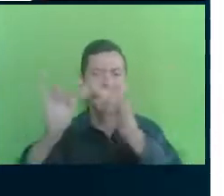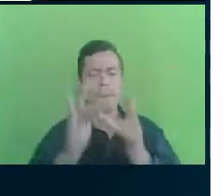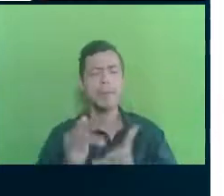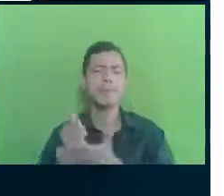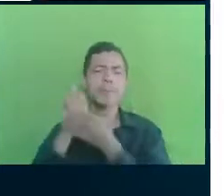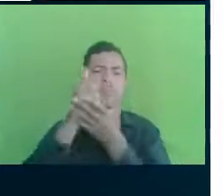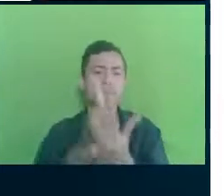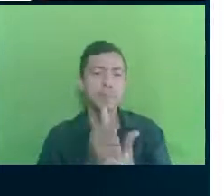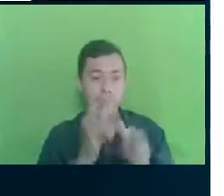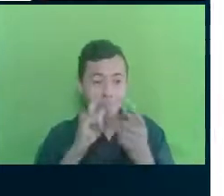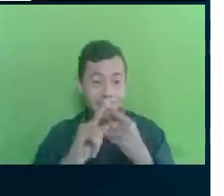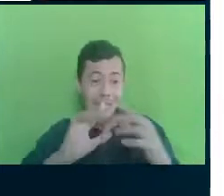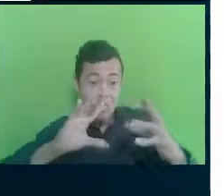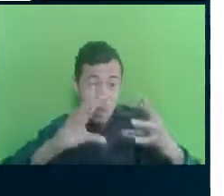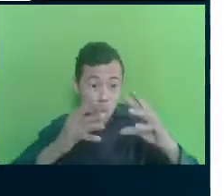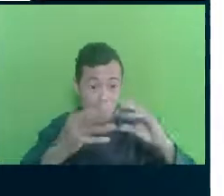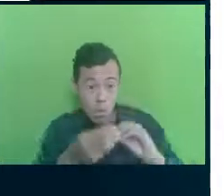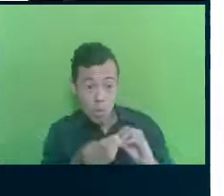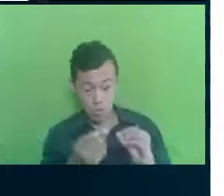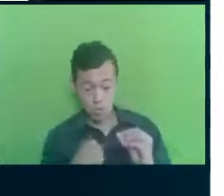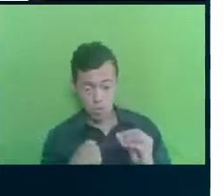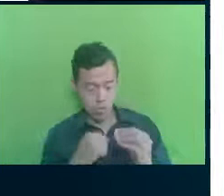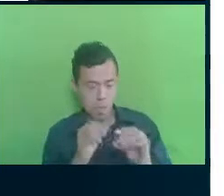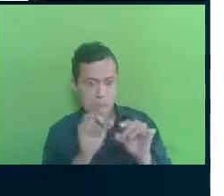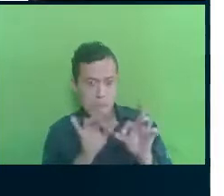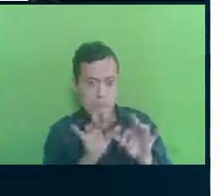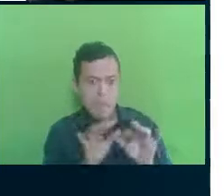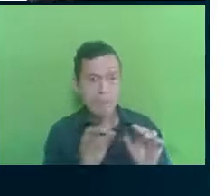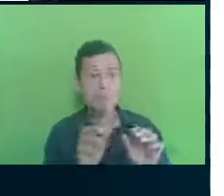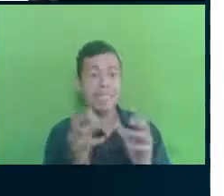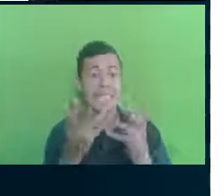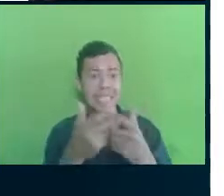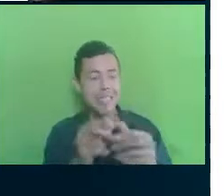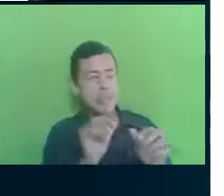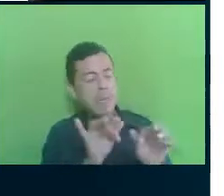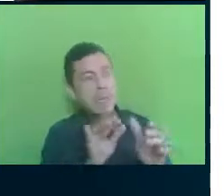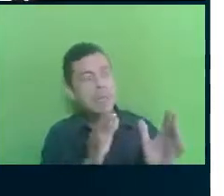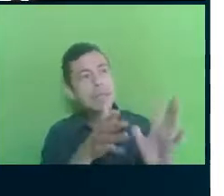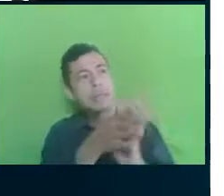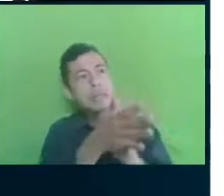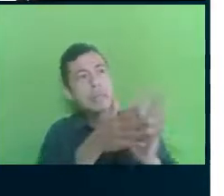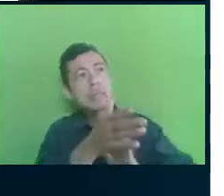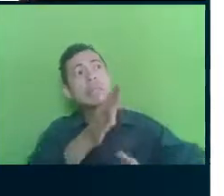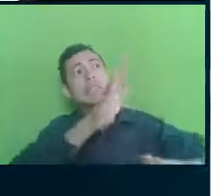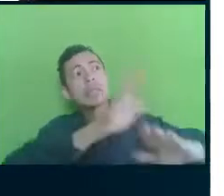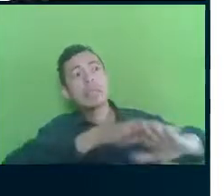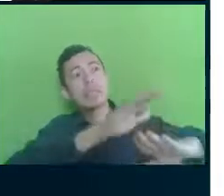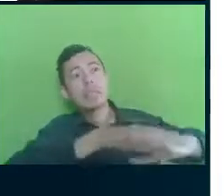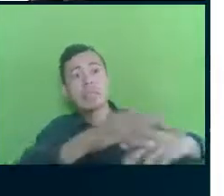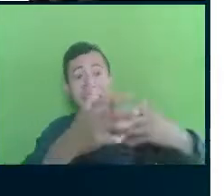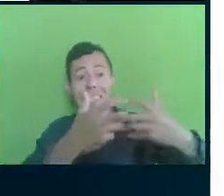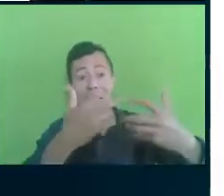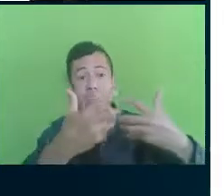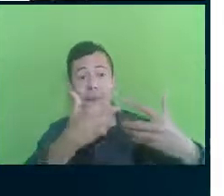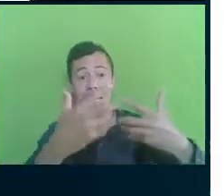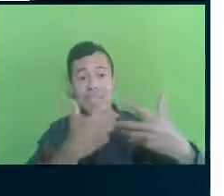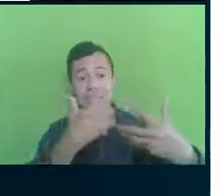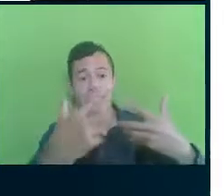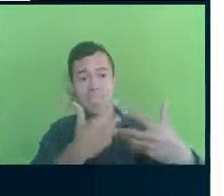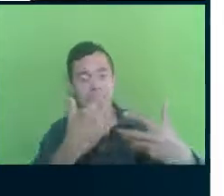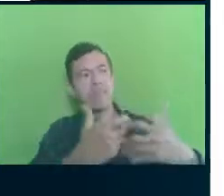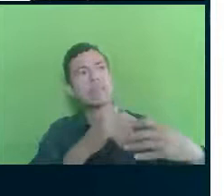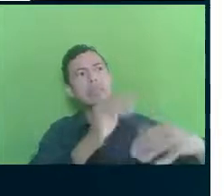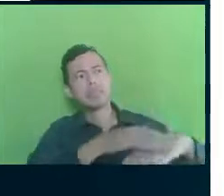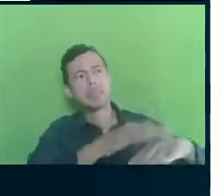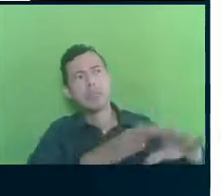un dígito que yo he escrito y el sistema está evidentemente entendiendo si es un dígito entre 0